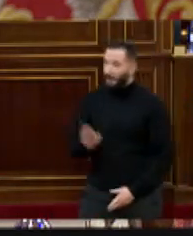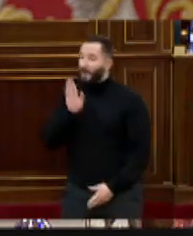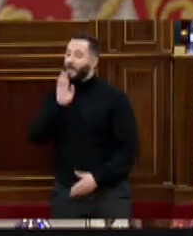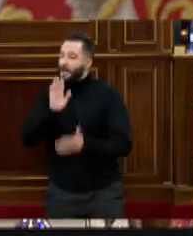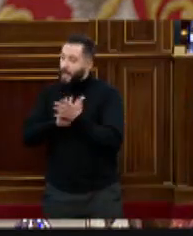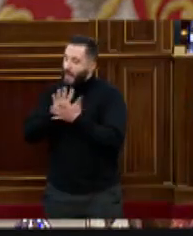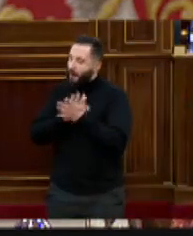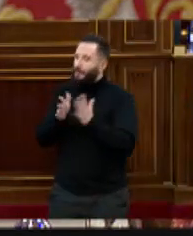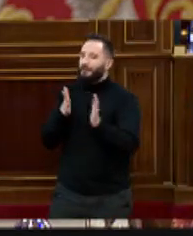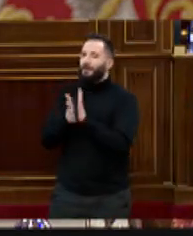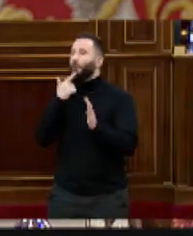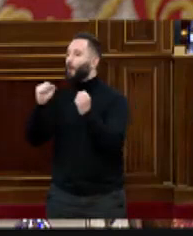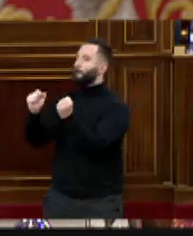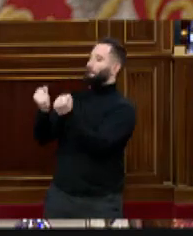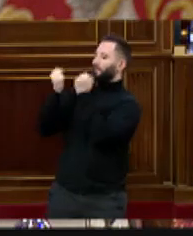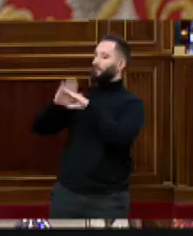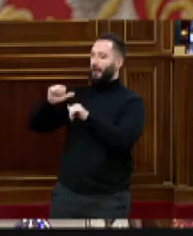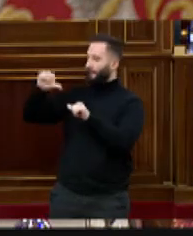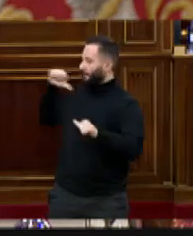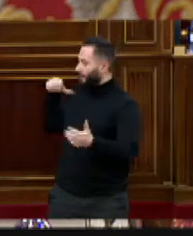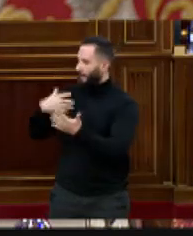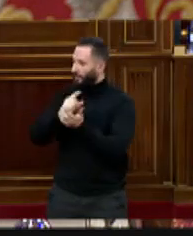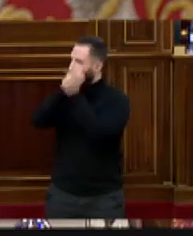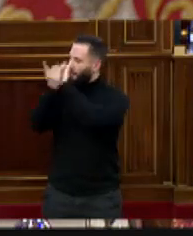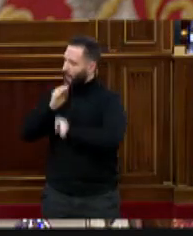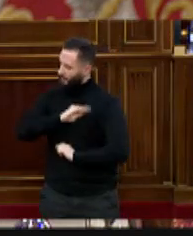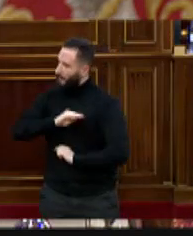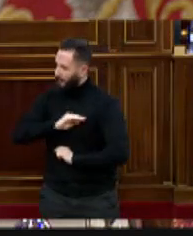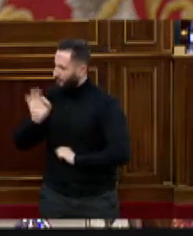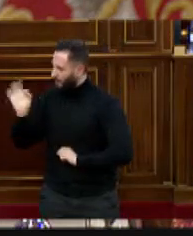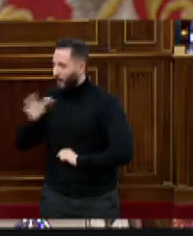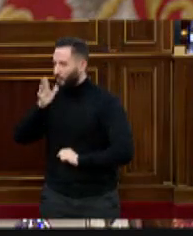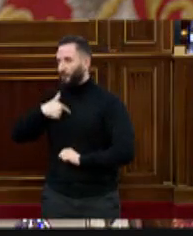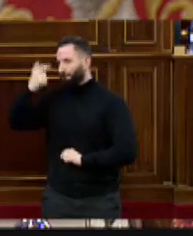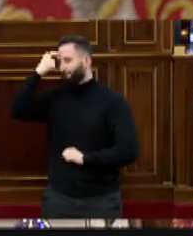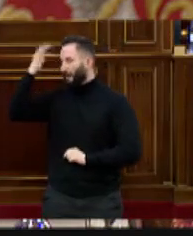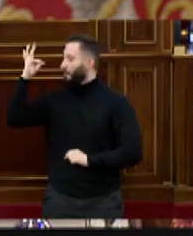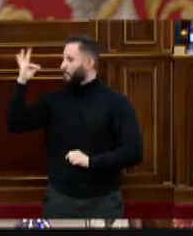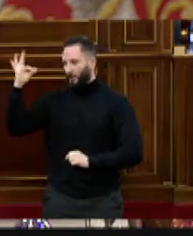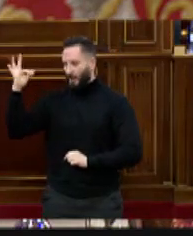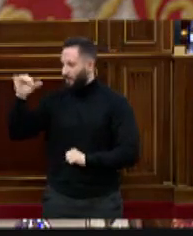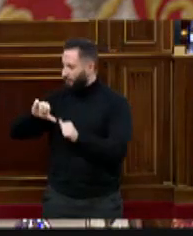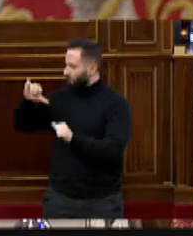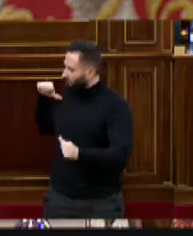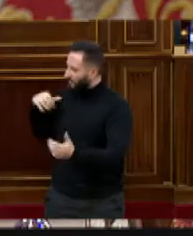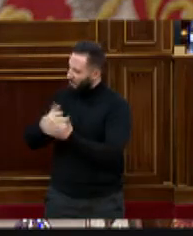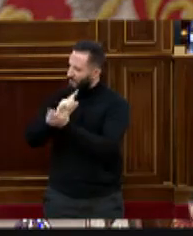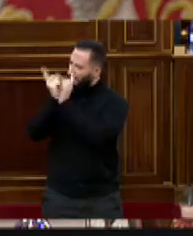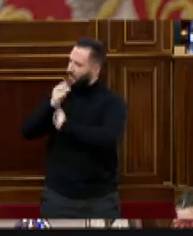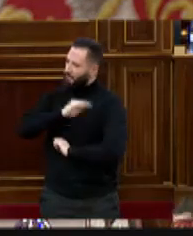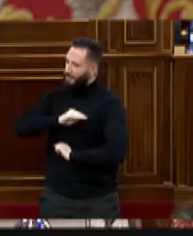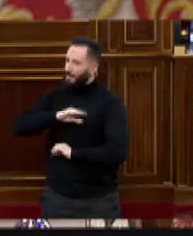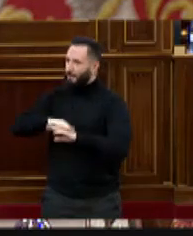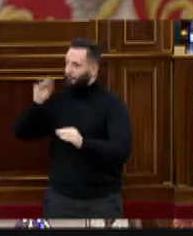hemos cambiado mucho es verdad de ahí mi optimismo un optimismo perfectamente compatible